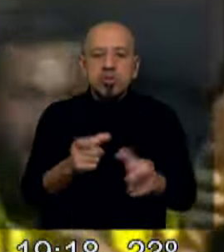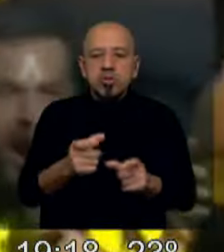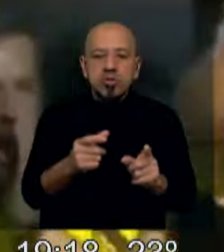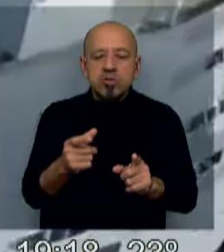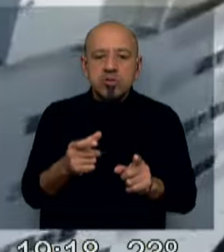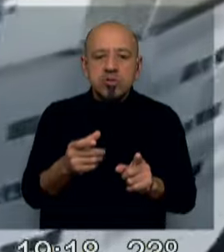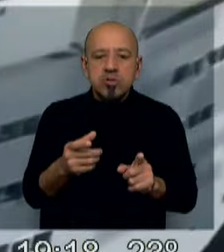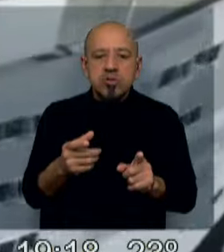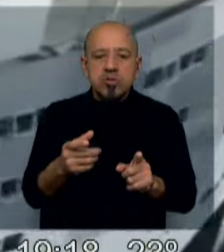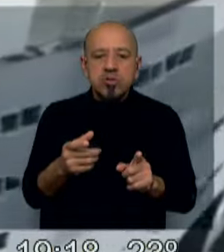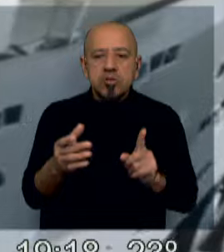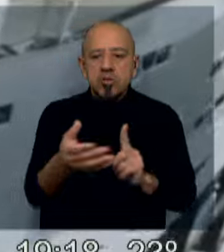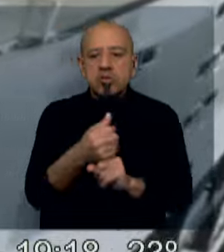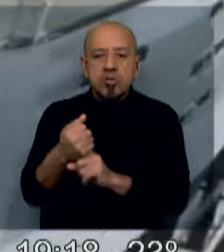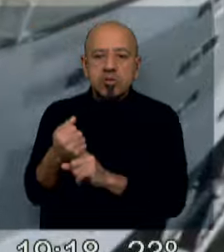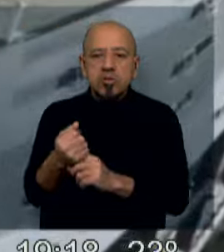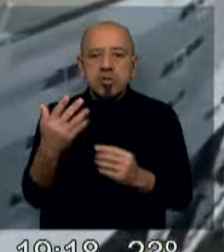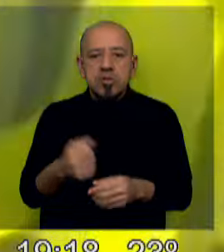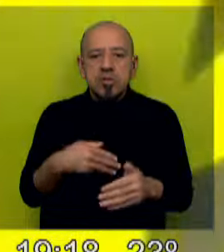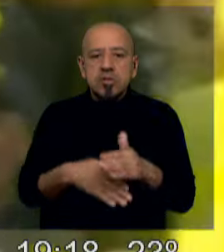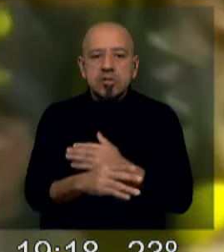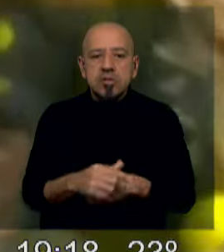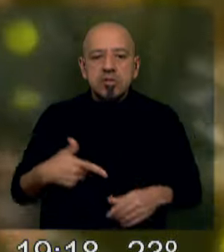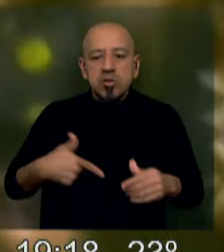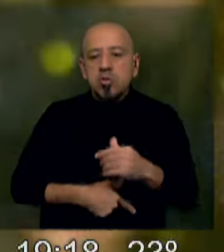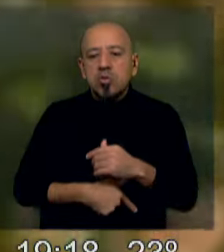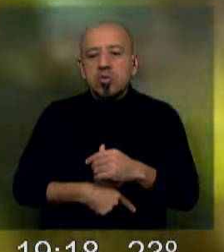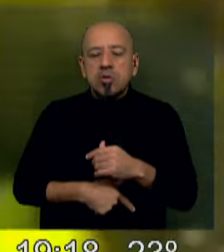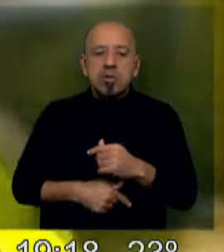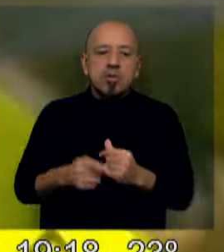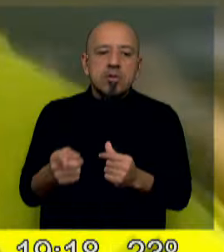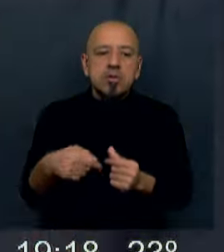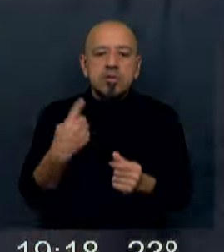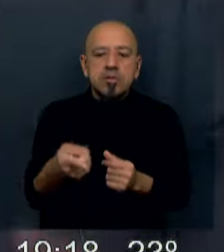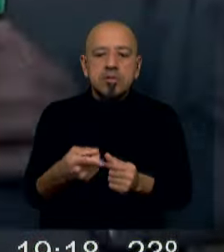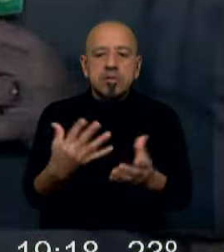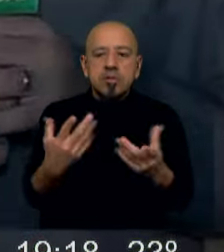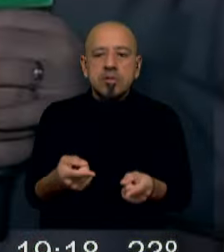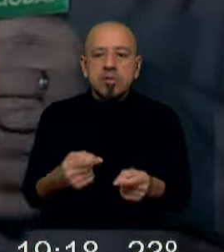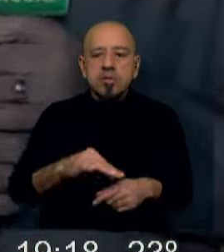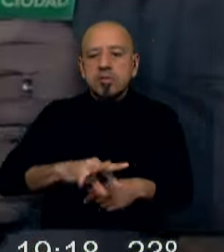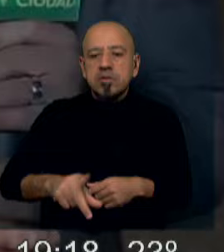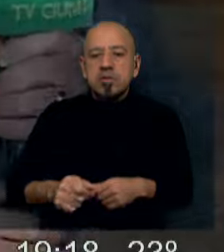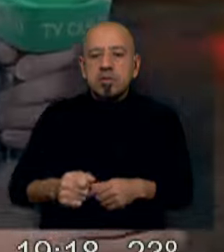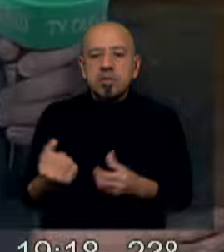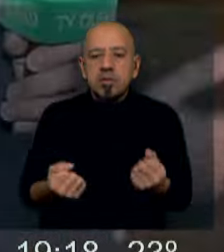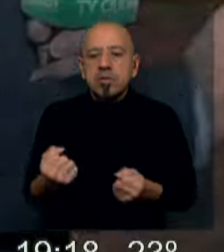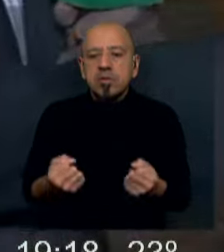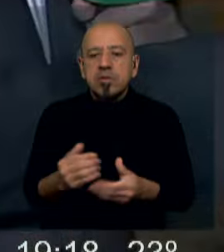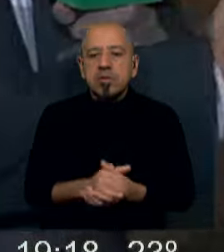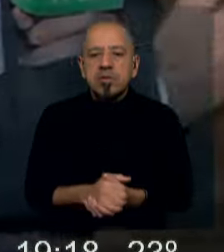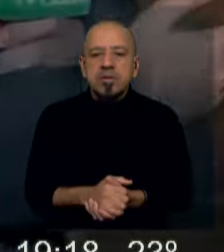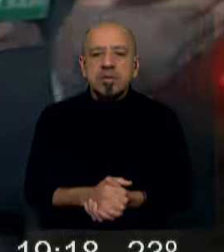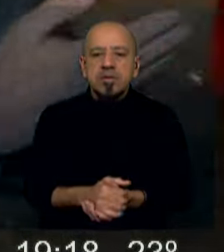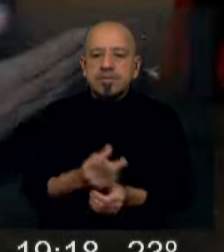y ahora vamos a estar ampliando, porque intentó ingresar con un arma al estadio, obviamente sin éxito, y la otra porque intentó robar un automóvil. Estamos con el